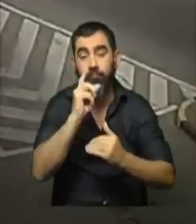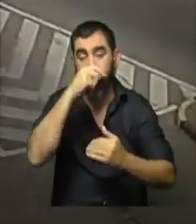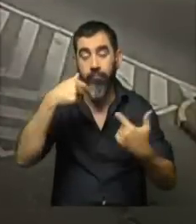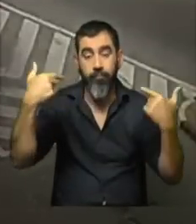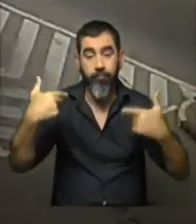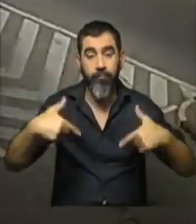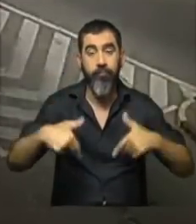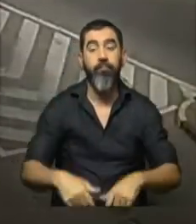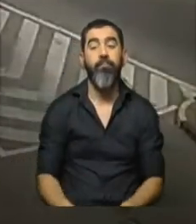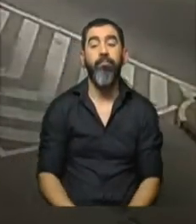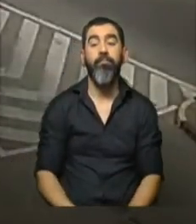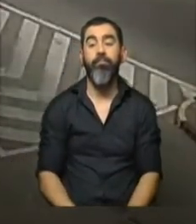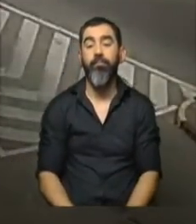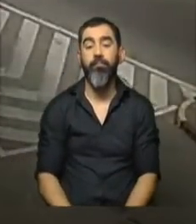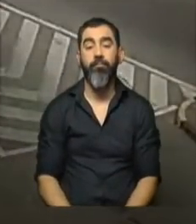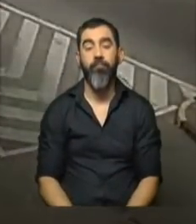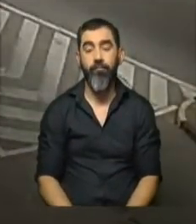Movilidad.